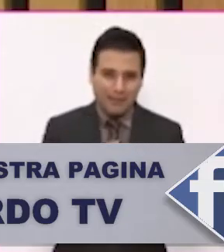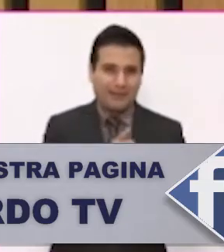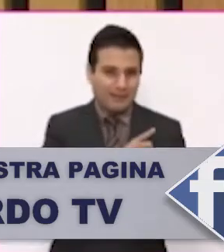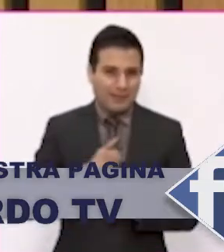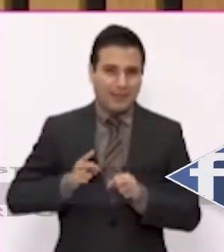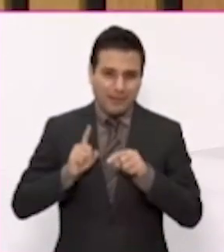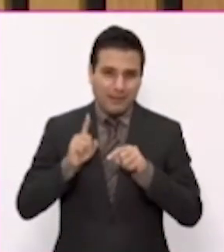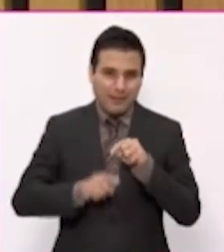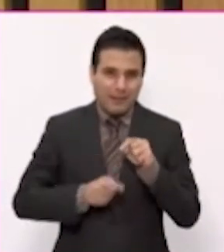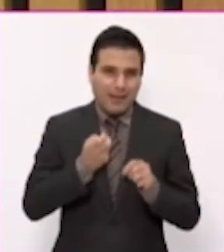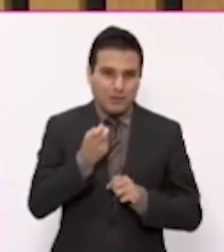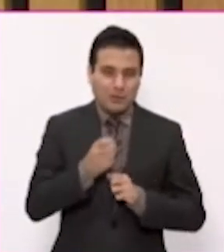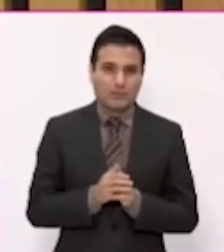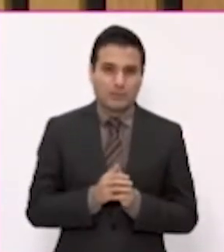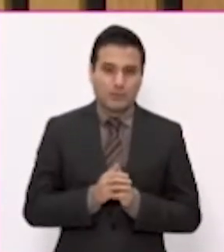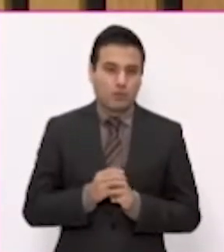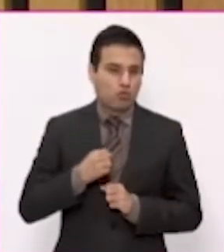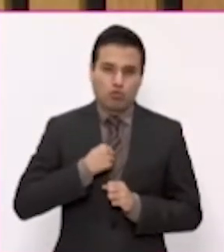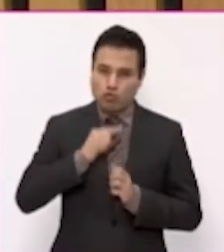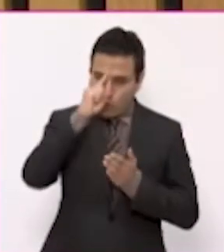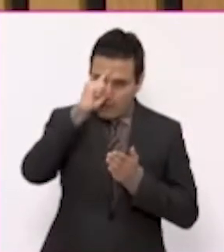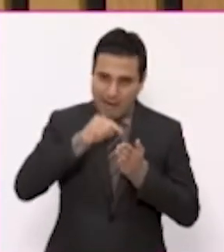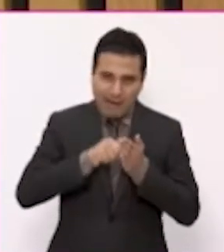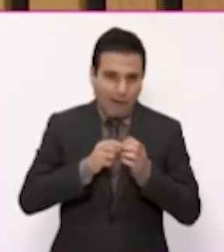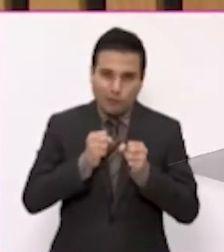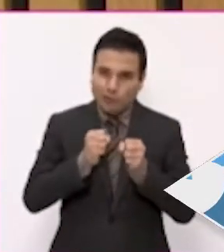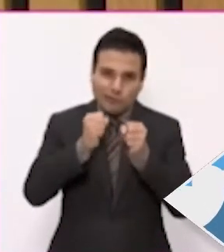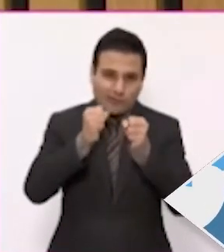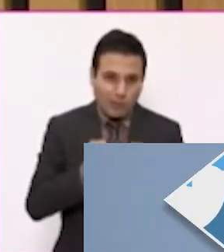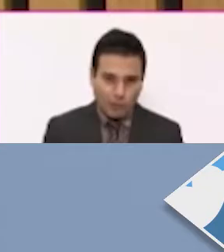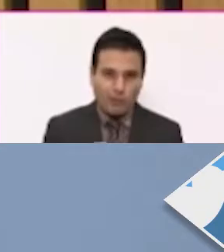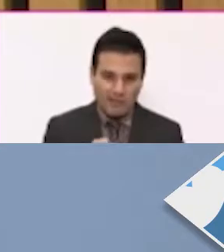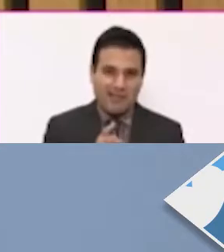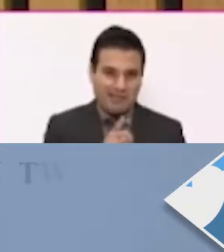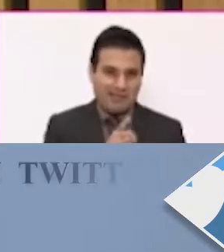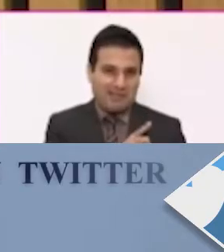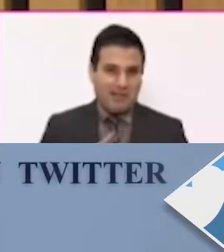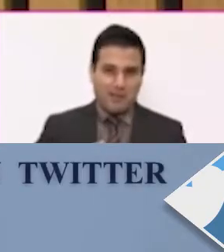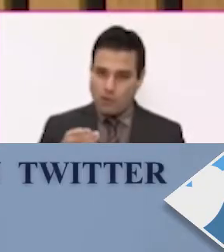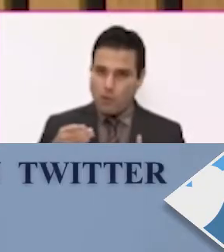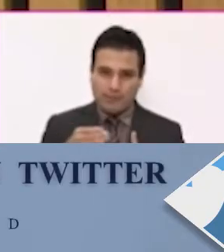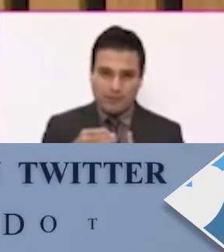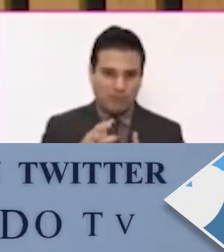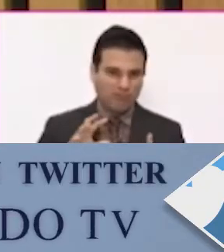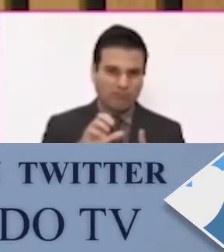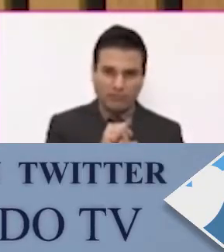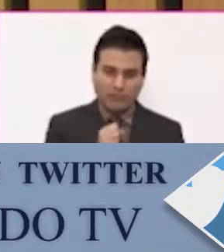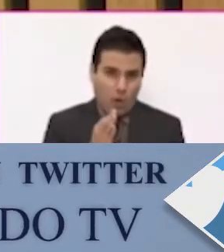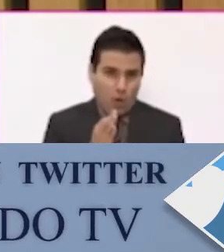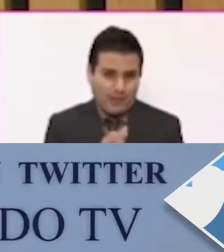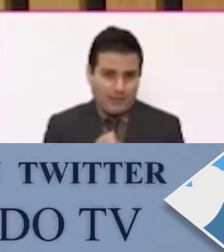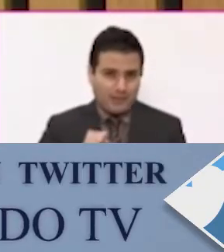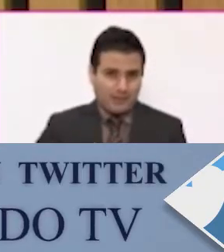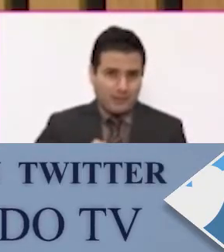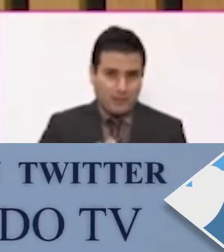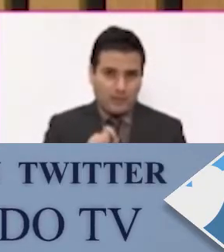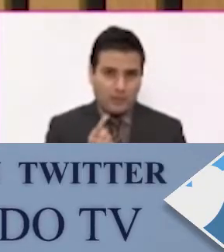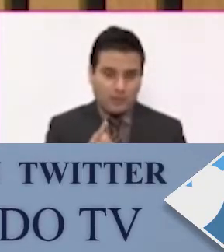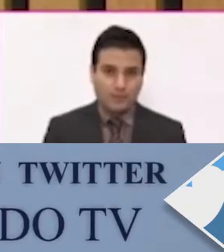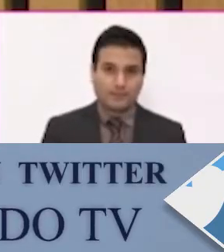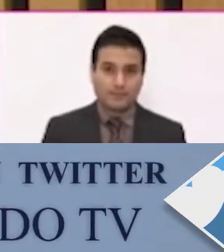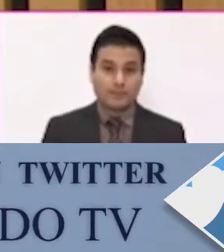erradicar. Y yo soy un convencido de que se tiene que lograr ese objetivo en pleno siglo XXI.